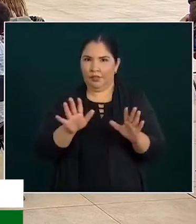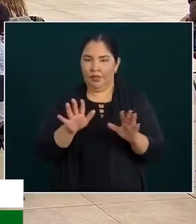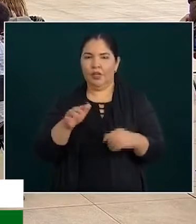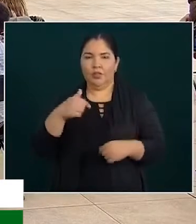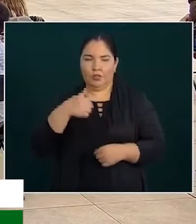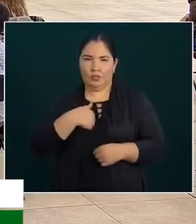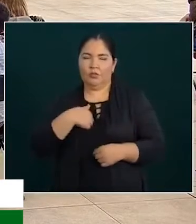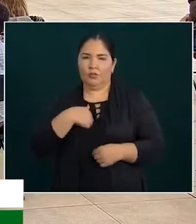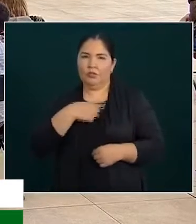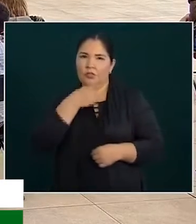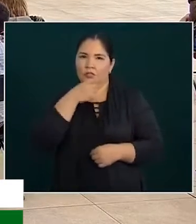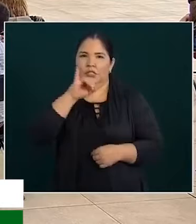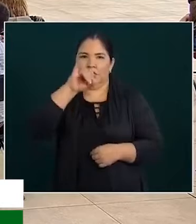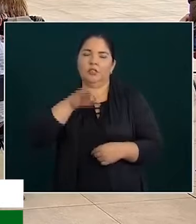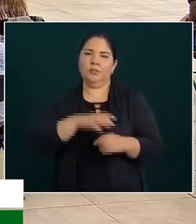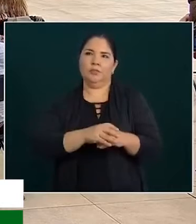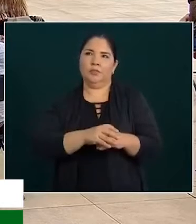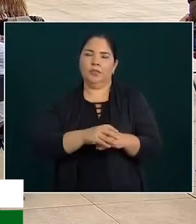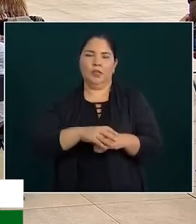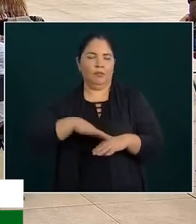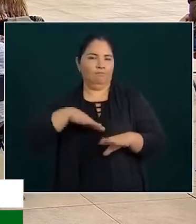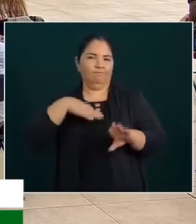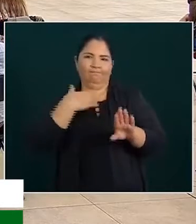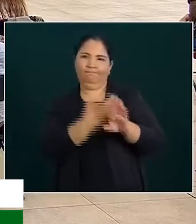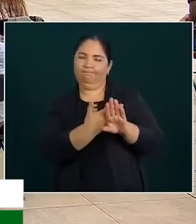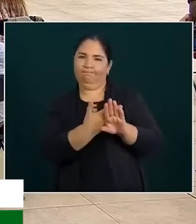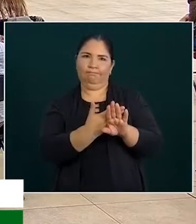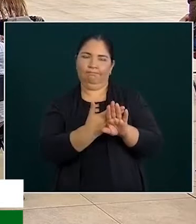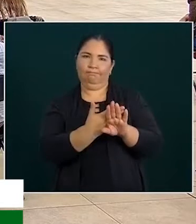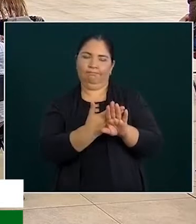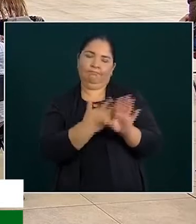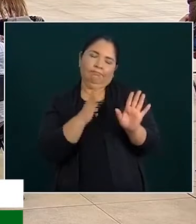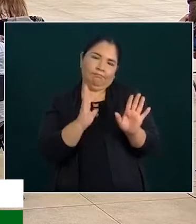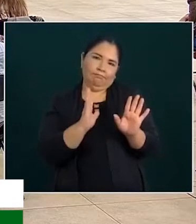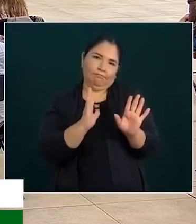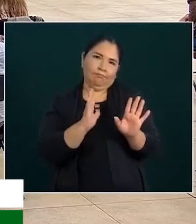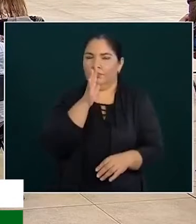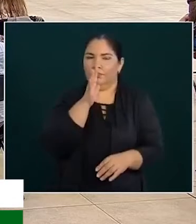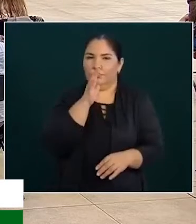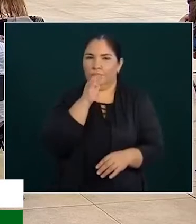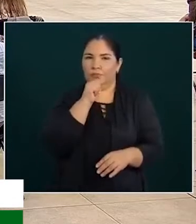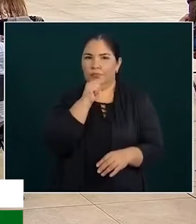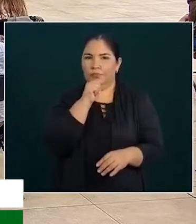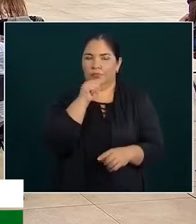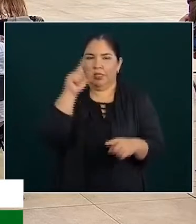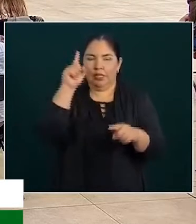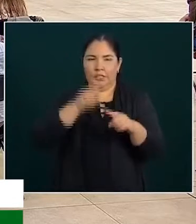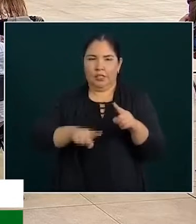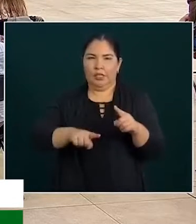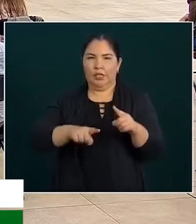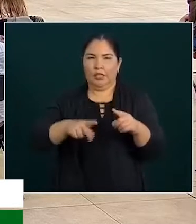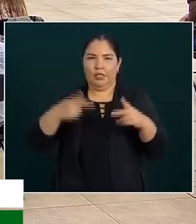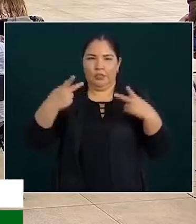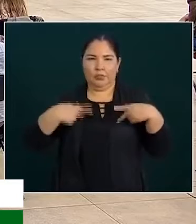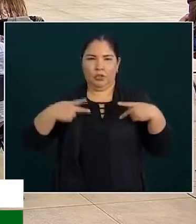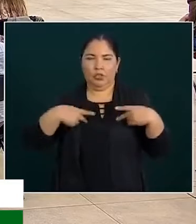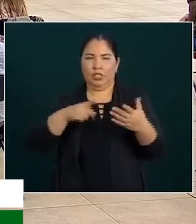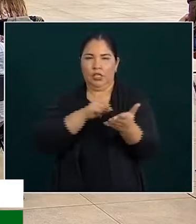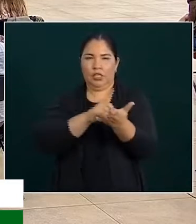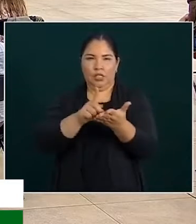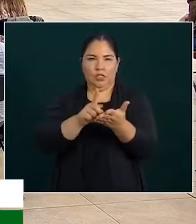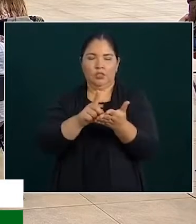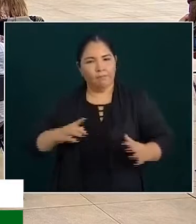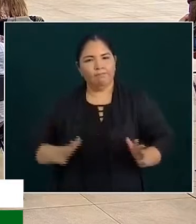yo voy a votar en contra. Lo dije desde que tomé posesión. Pero no se le puede quitar el derecho a la gente